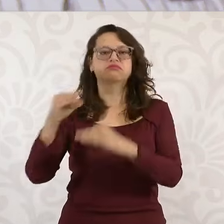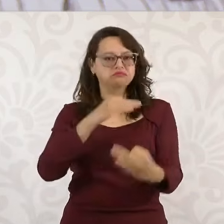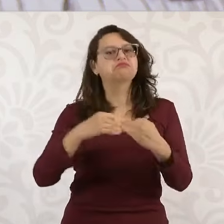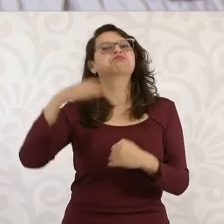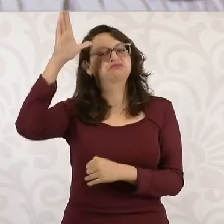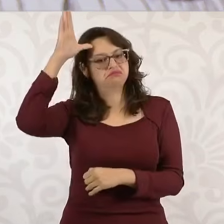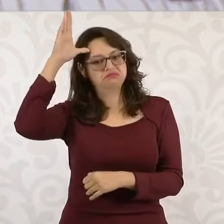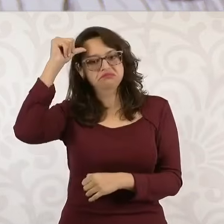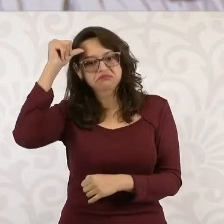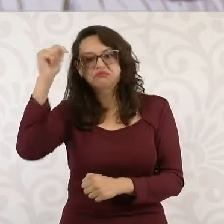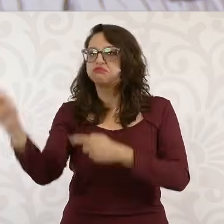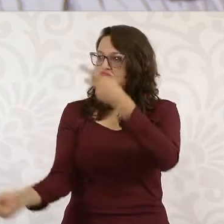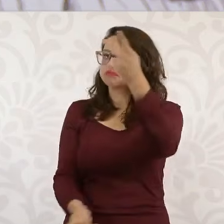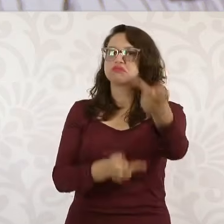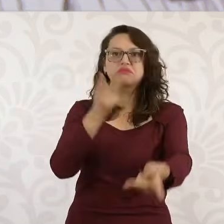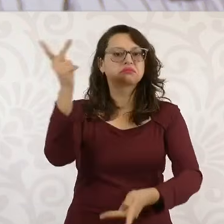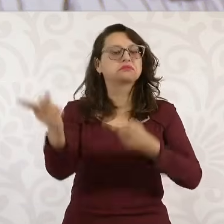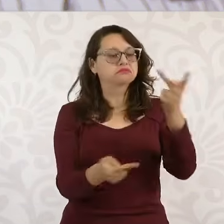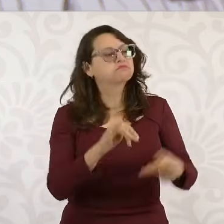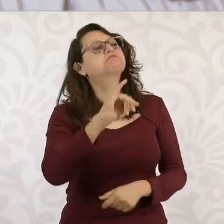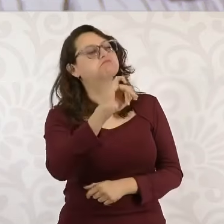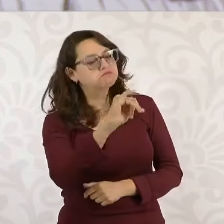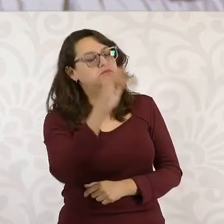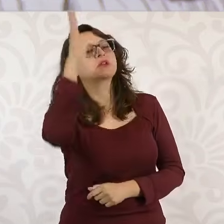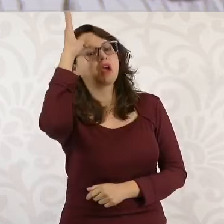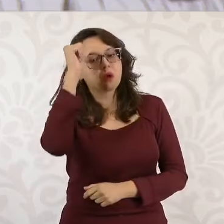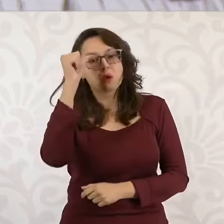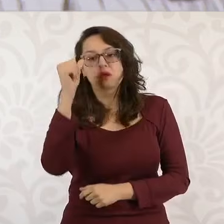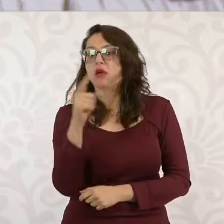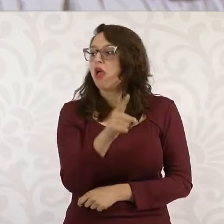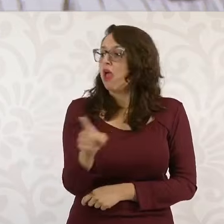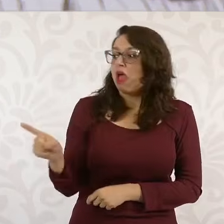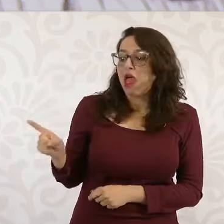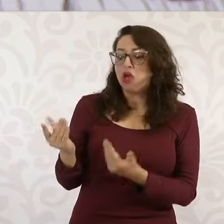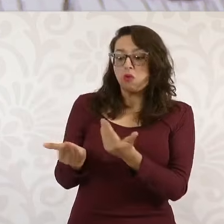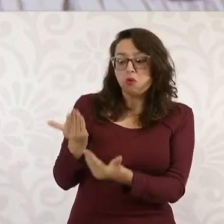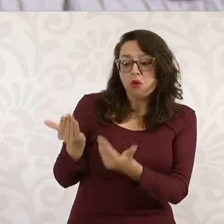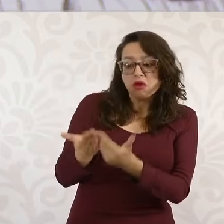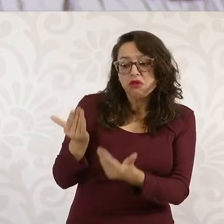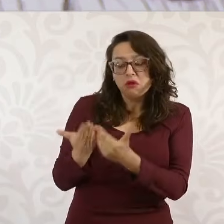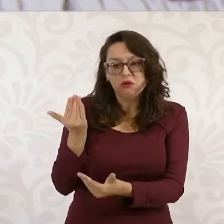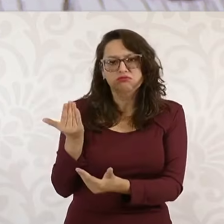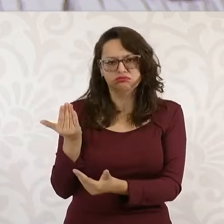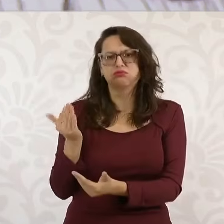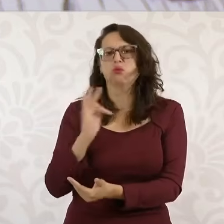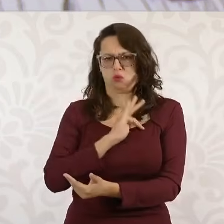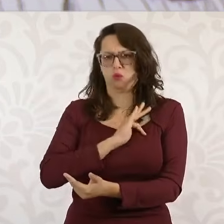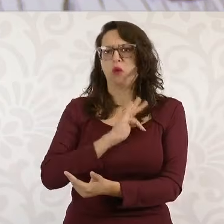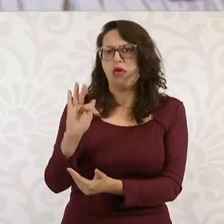en todas las consultas, la gente dijo: no queremos que sean las cúpulas de los partidos